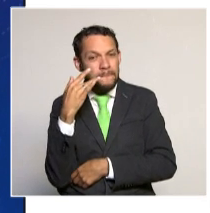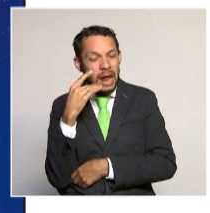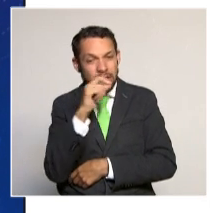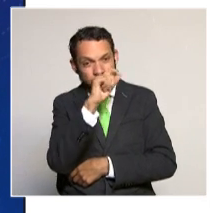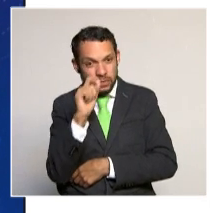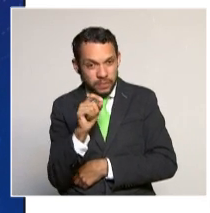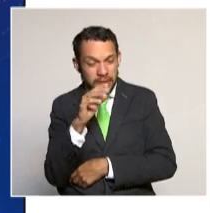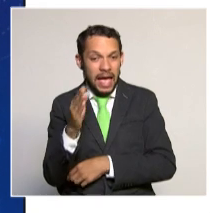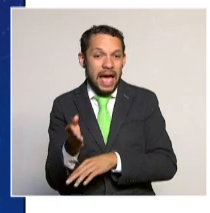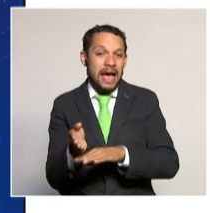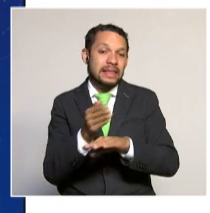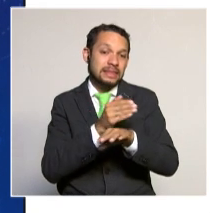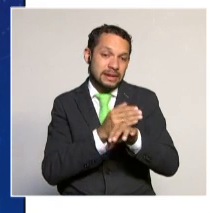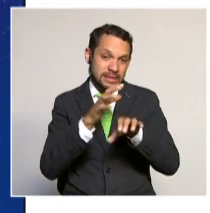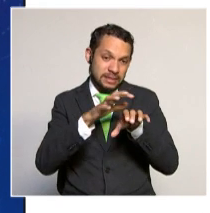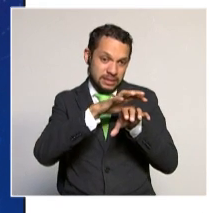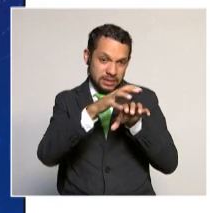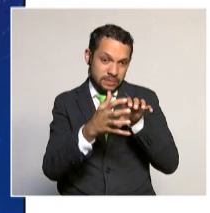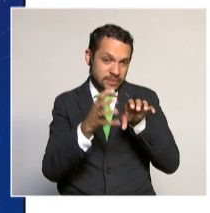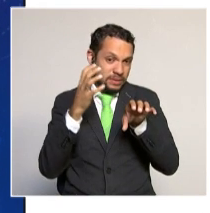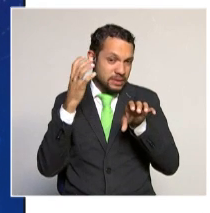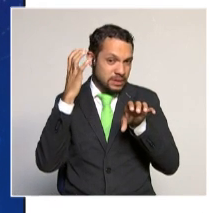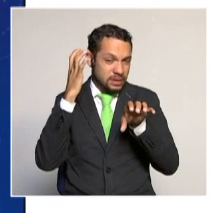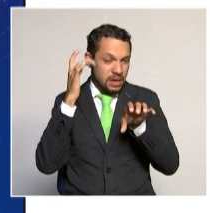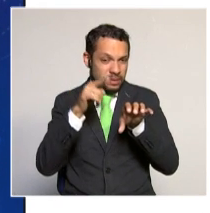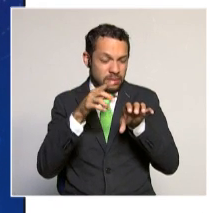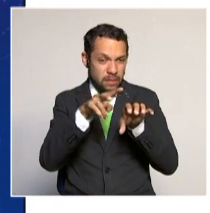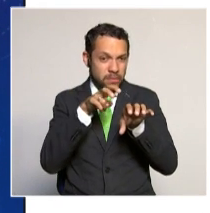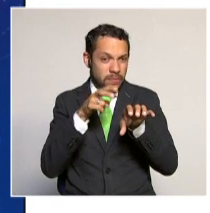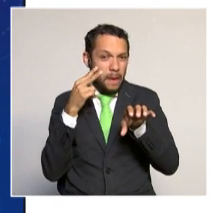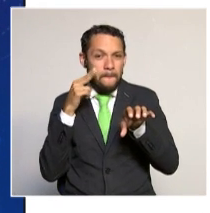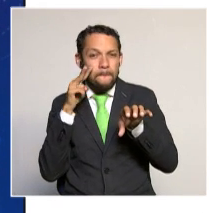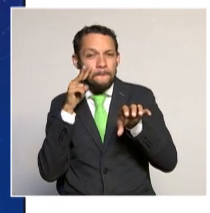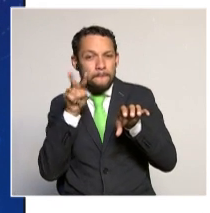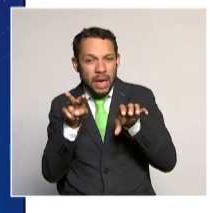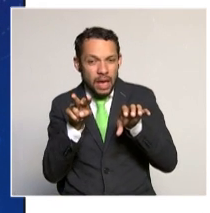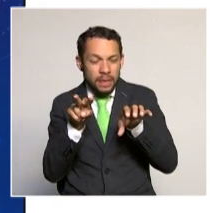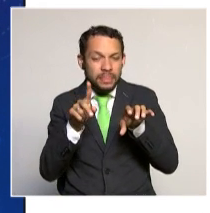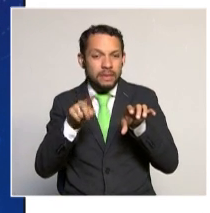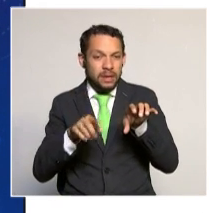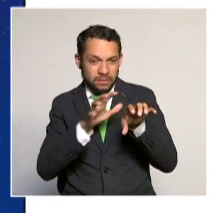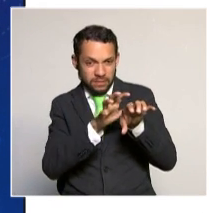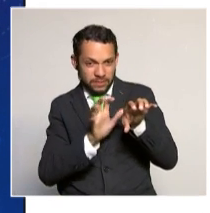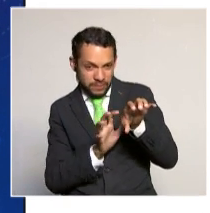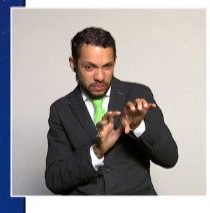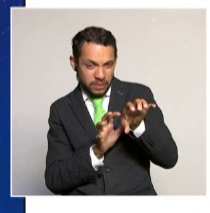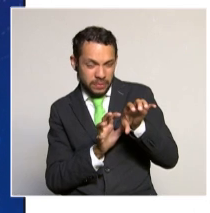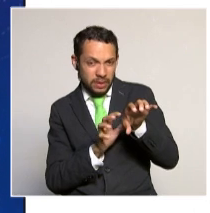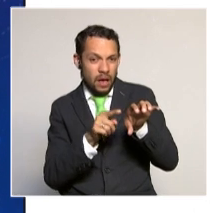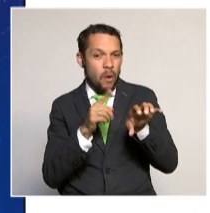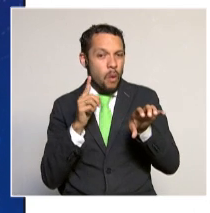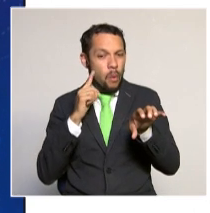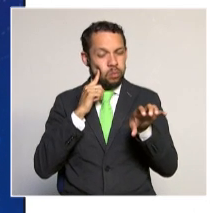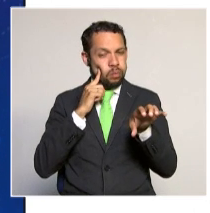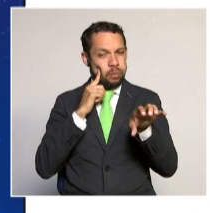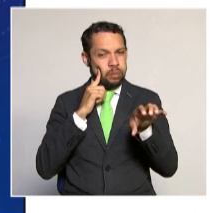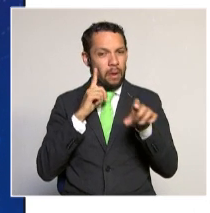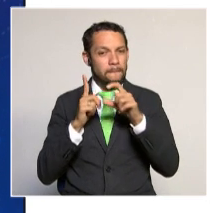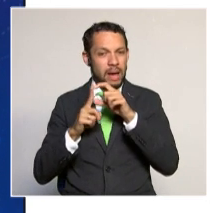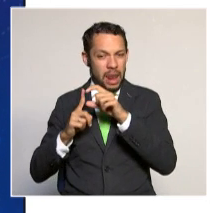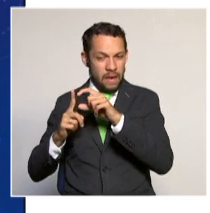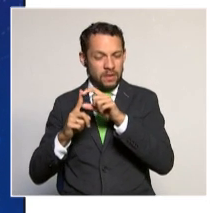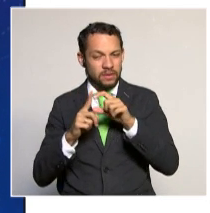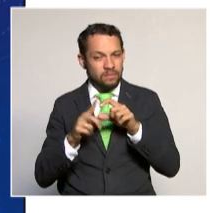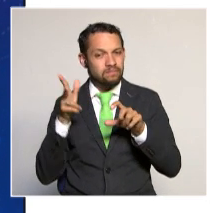occipital, o sea, posterior, para ver estas imágenes. Utilizará parte de la región temporal por aquí para oír las palabras que les